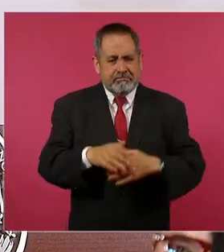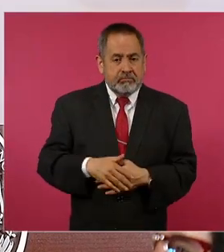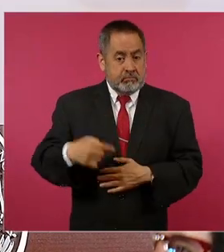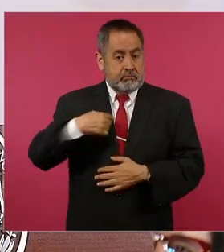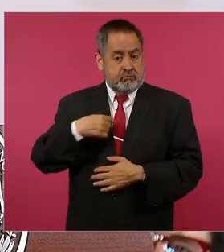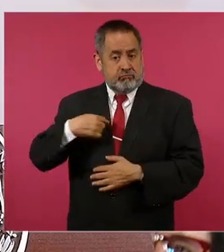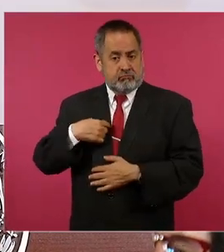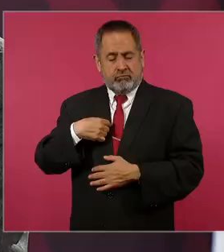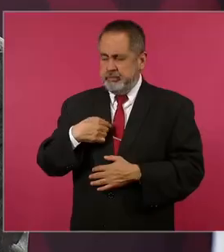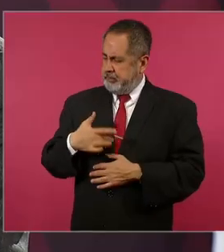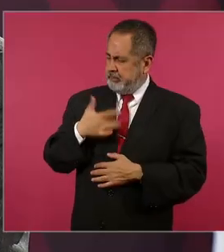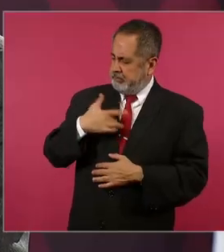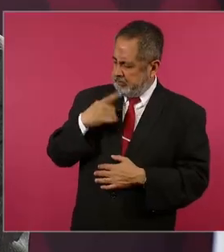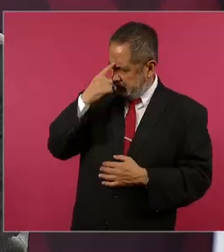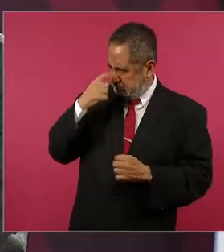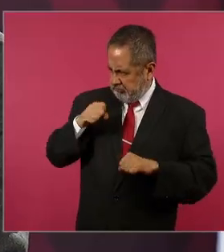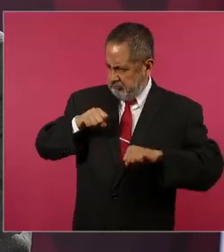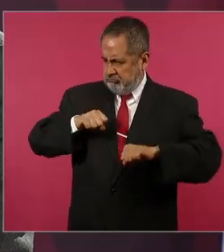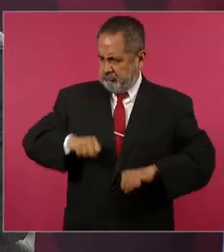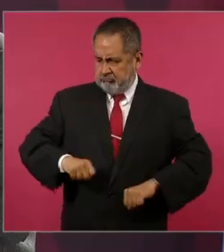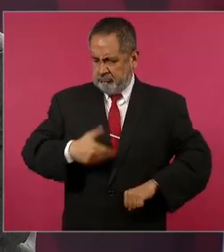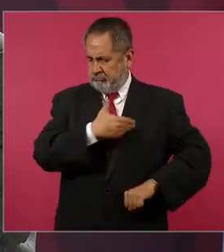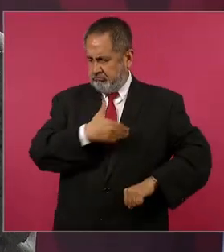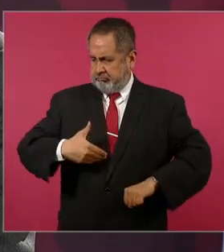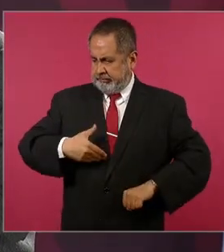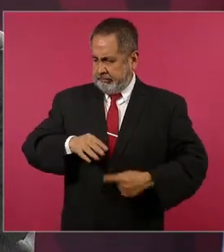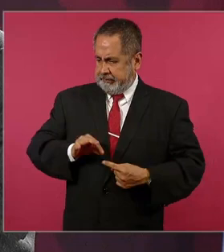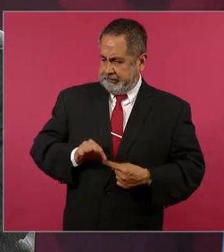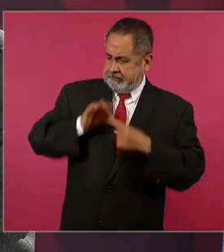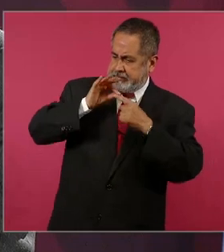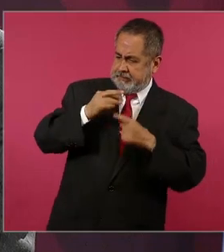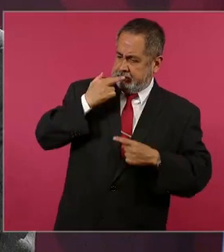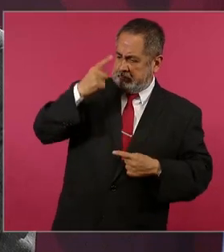poder como un privilegio.